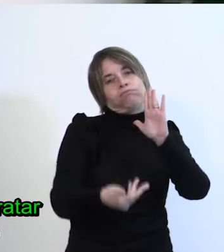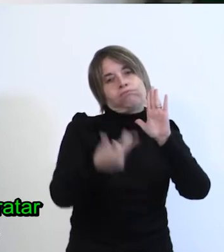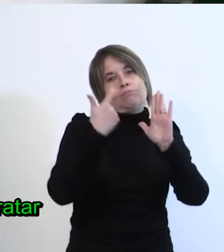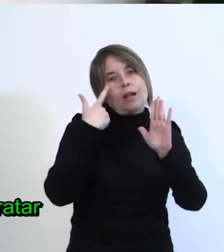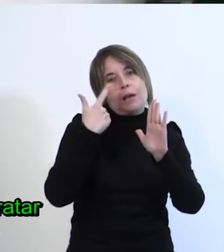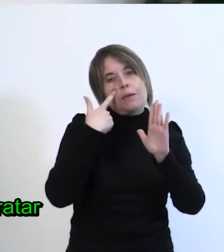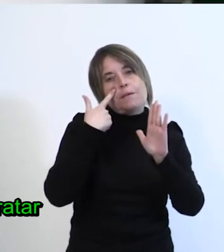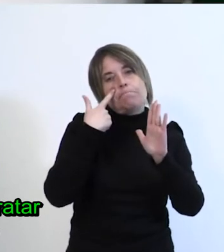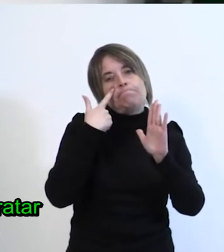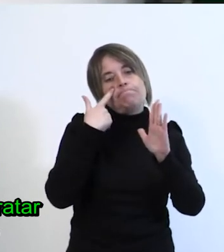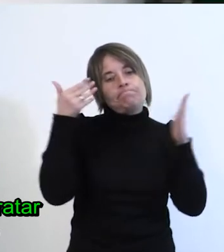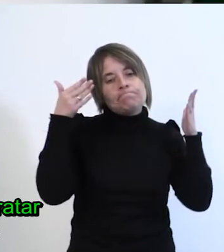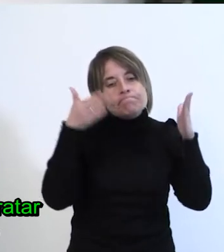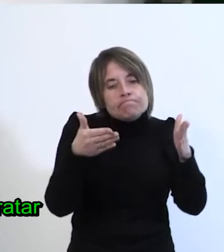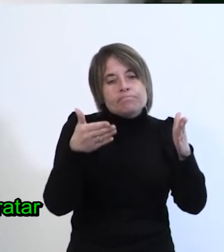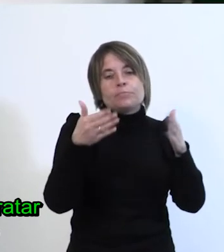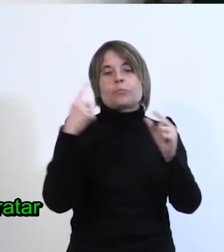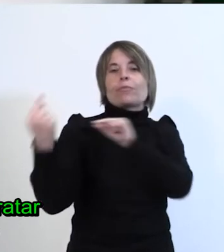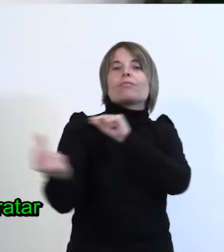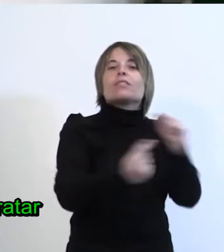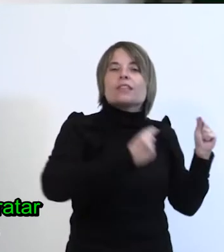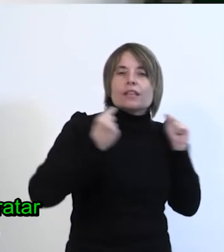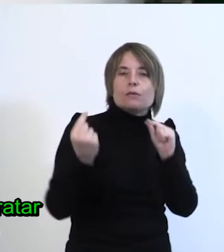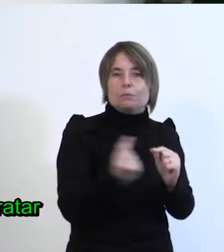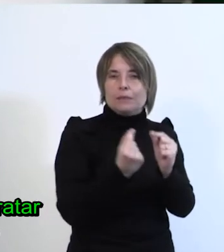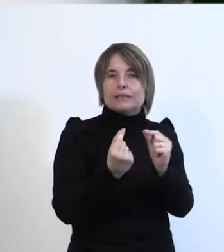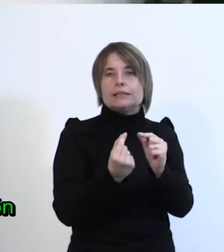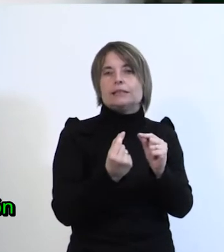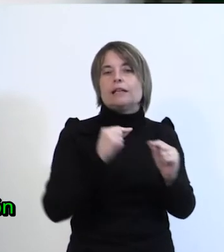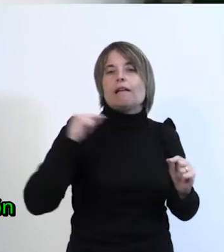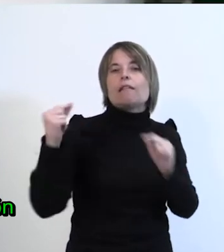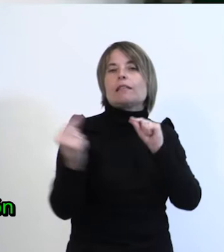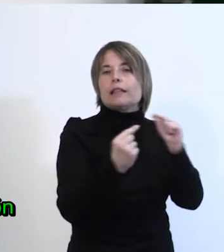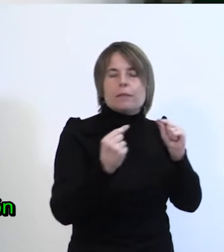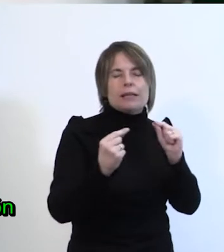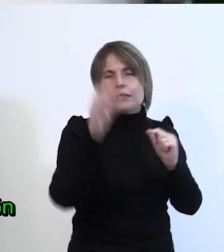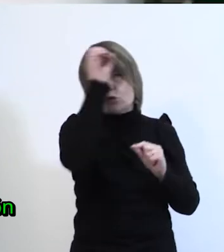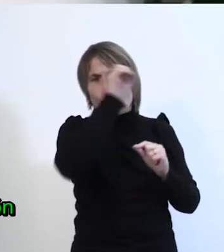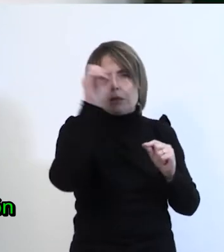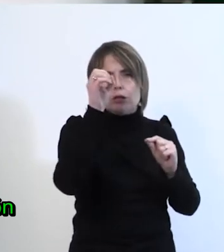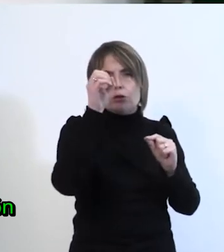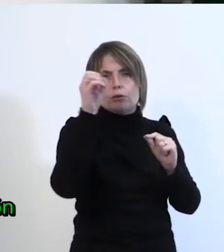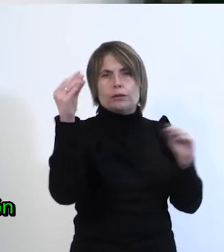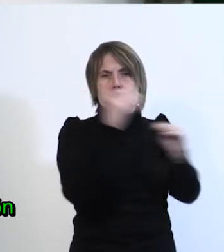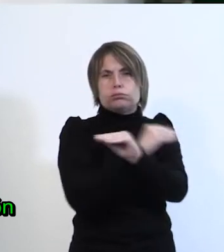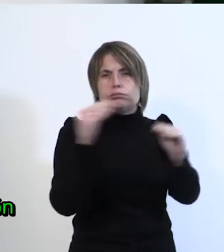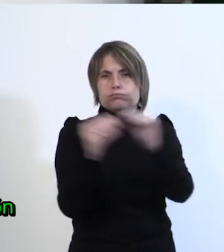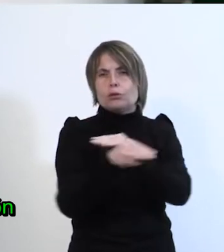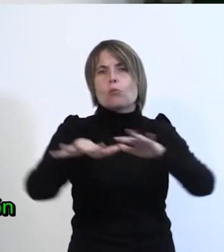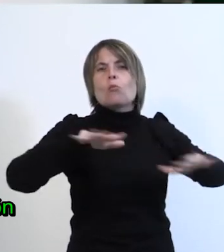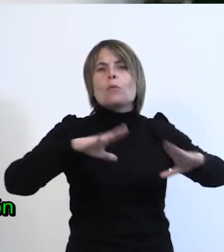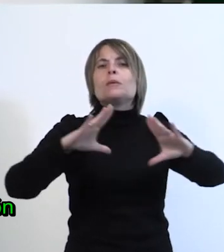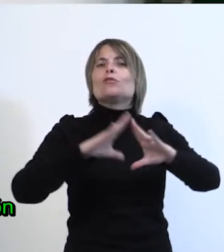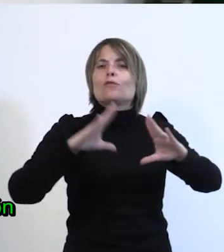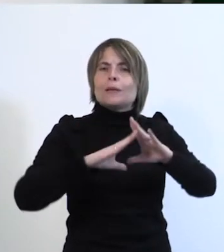es cómo abordar estos debates que están generando tanta división en los